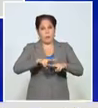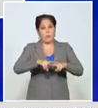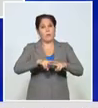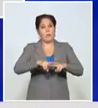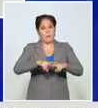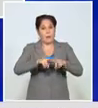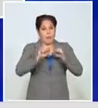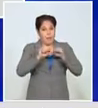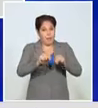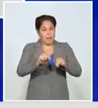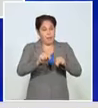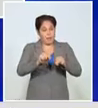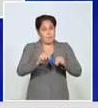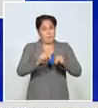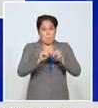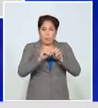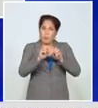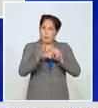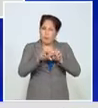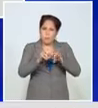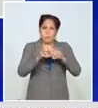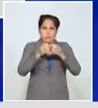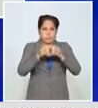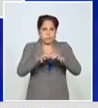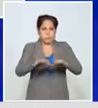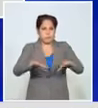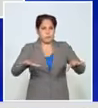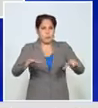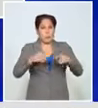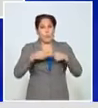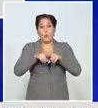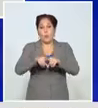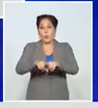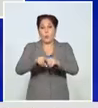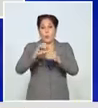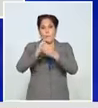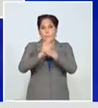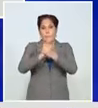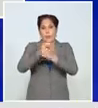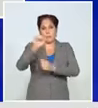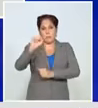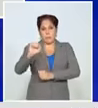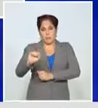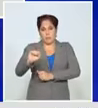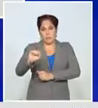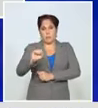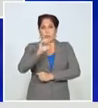además aportan de conjunto con Melena del Sur el